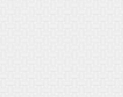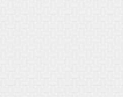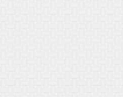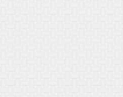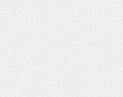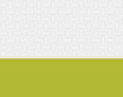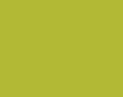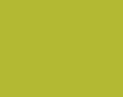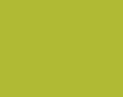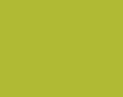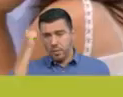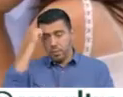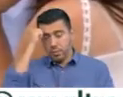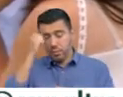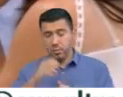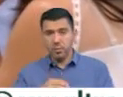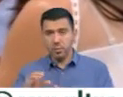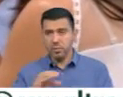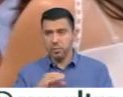Altro.com.